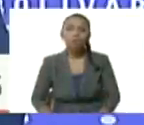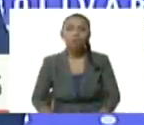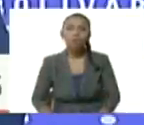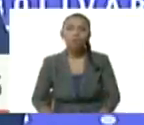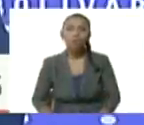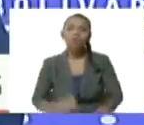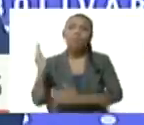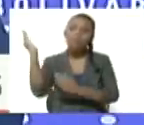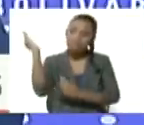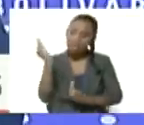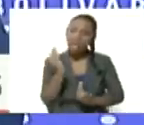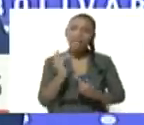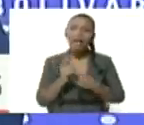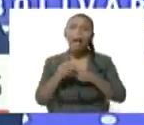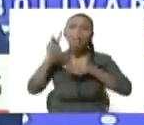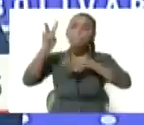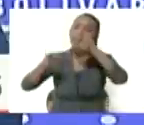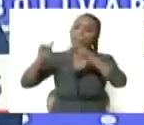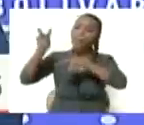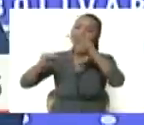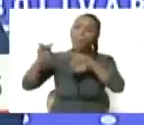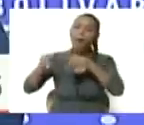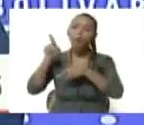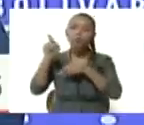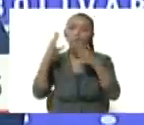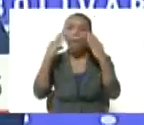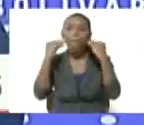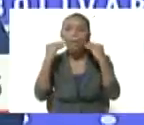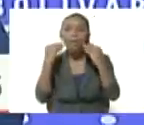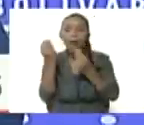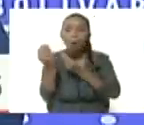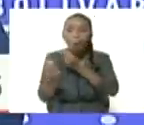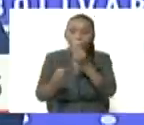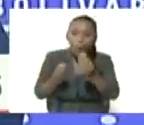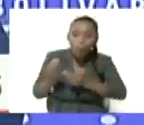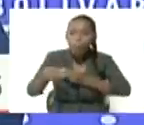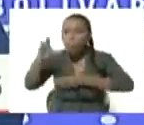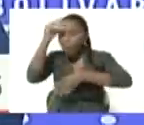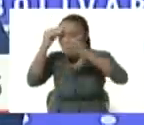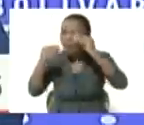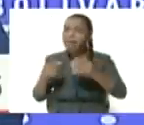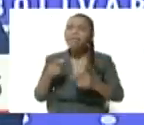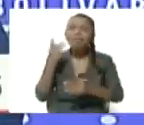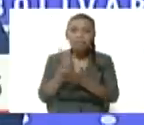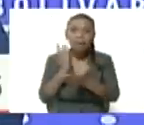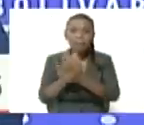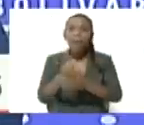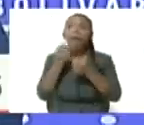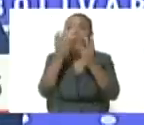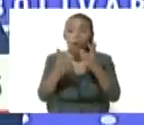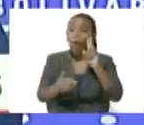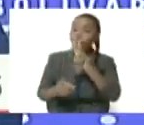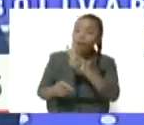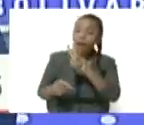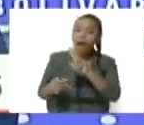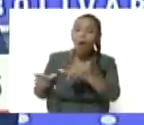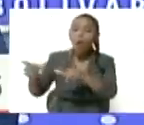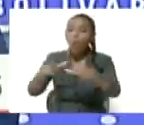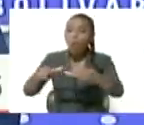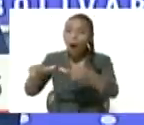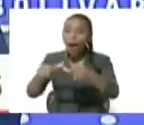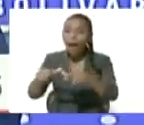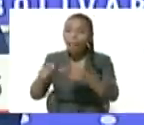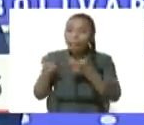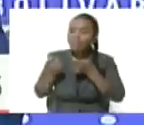que vengan a exponernos sus experiencias. Siempre es bueno ver la experiencia en otros lugares del mundo, cómo tratan los mismos problemas